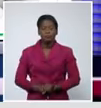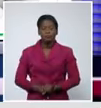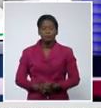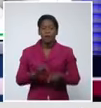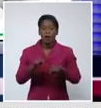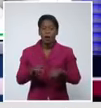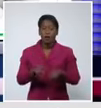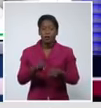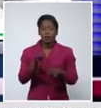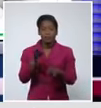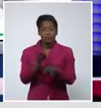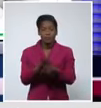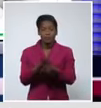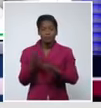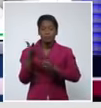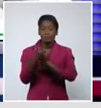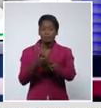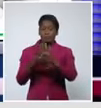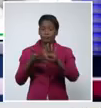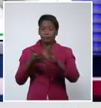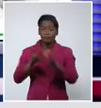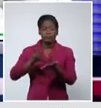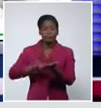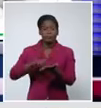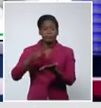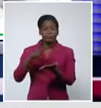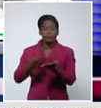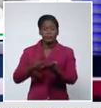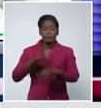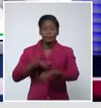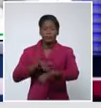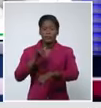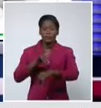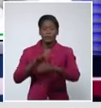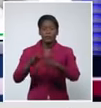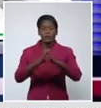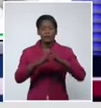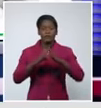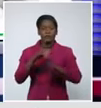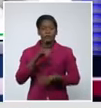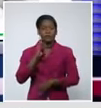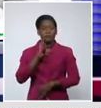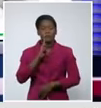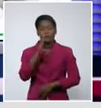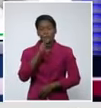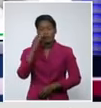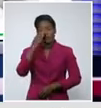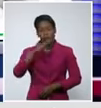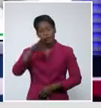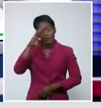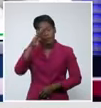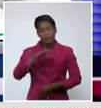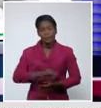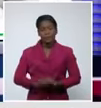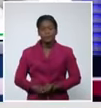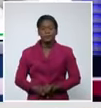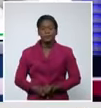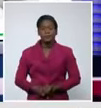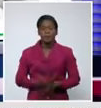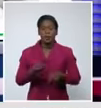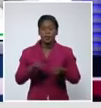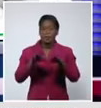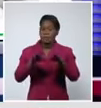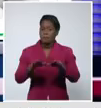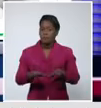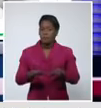nuestra transmisión la intérprete en lengua de señas para la comunidad sorda de Cuba, Mercedes González. Vamos a una pausa